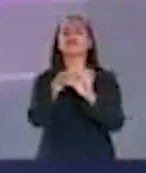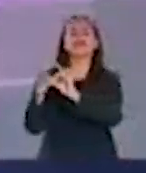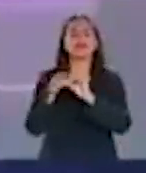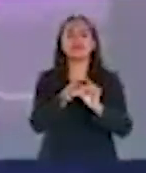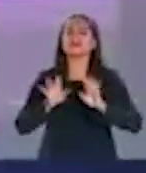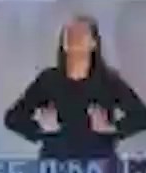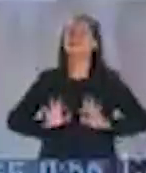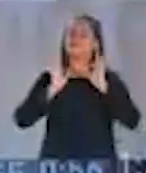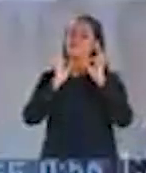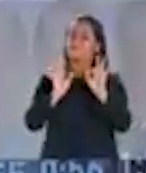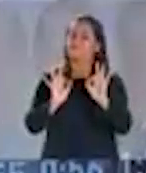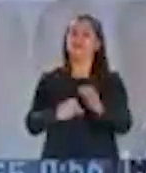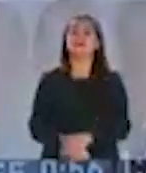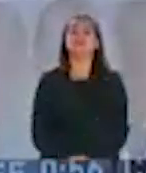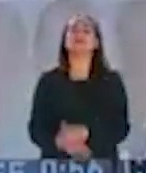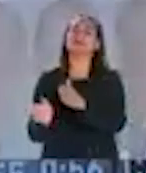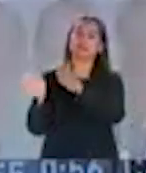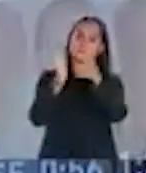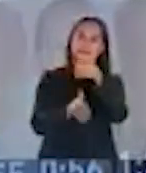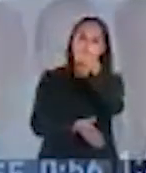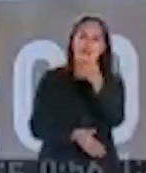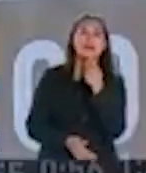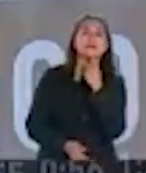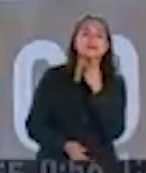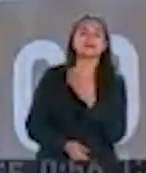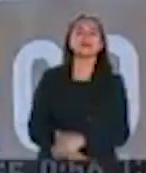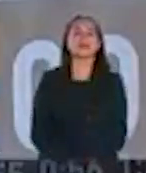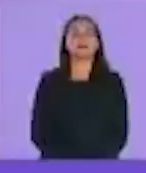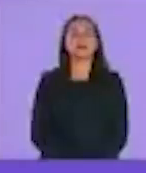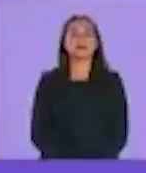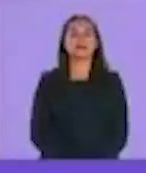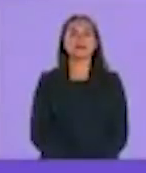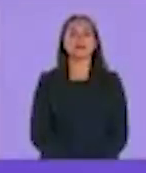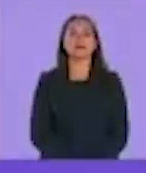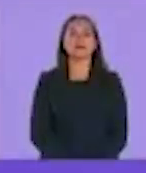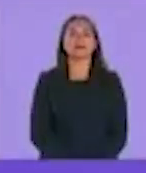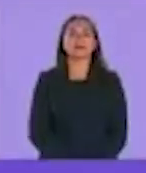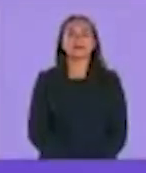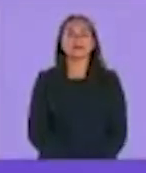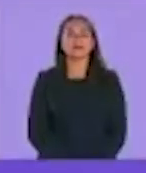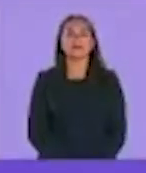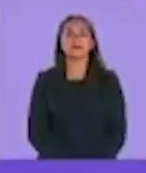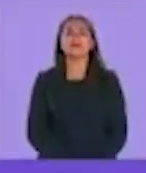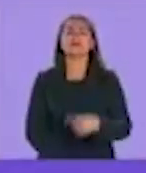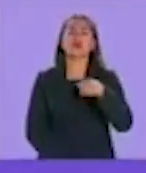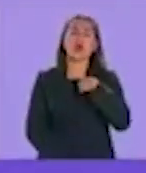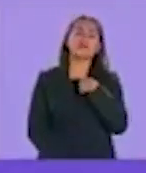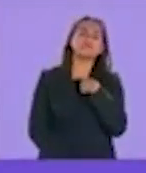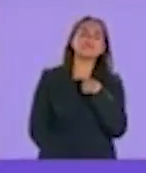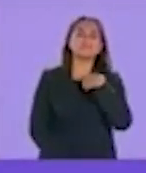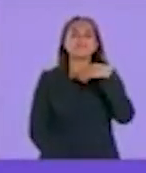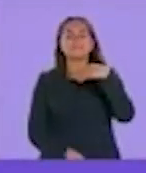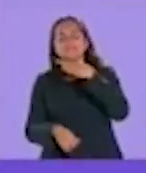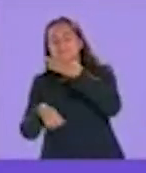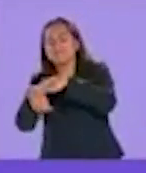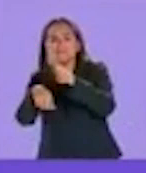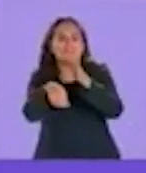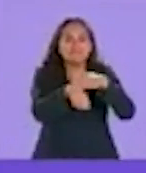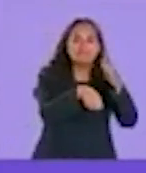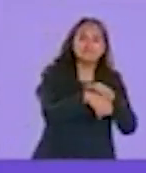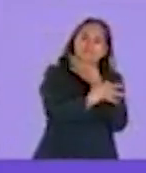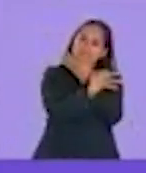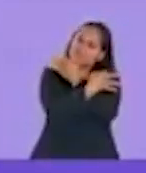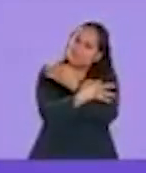cándido lópez obrador si yo esté anunció que vamos nosotros a